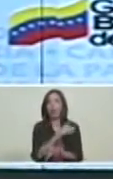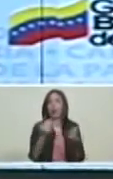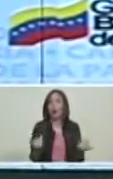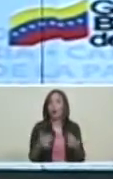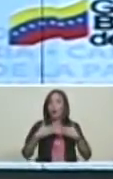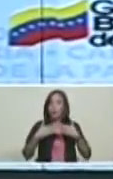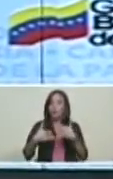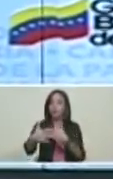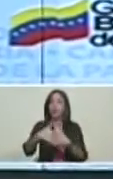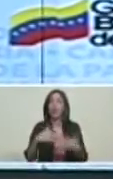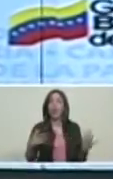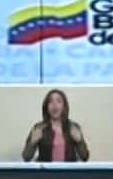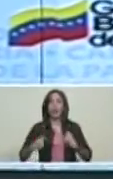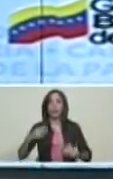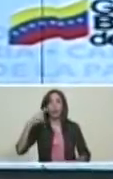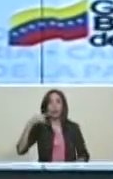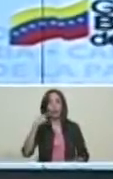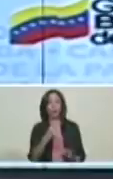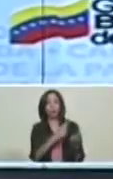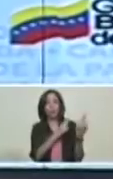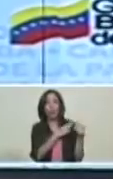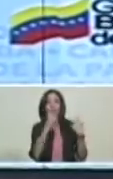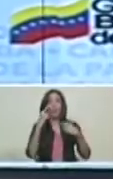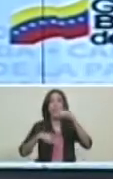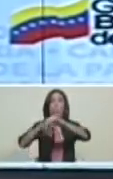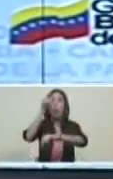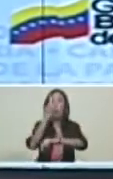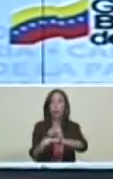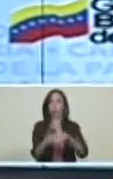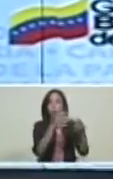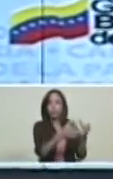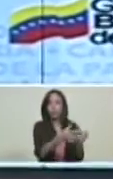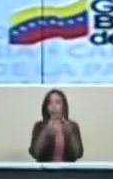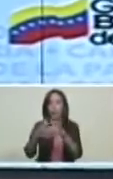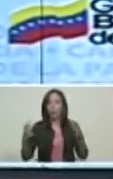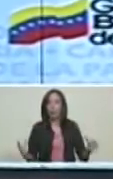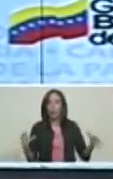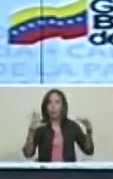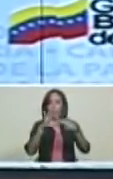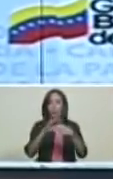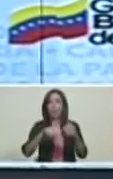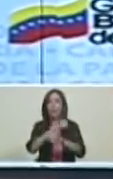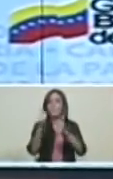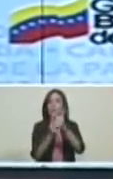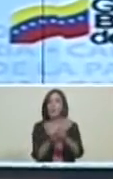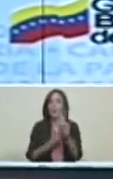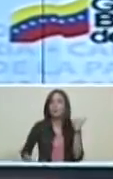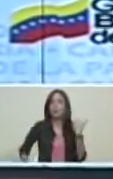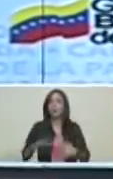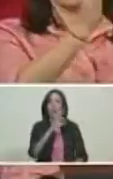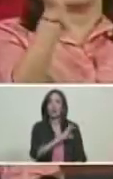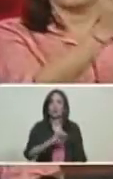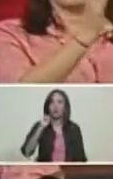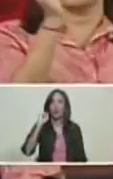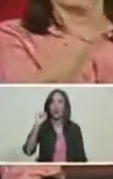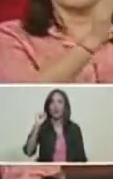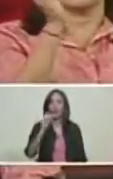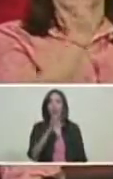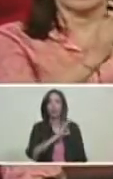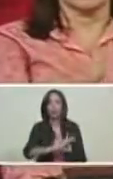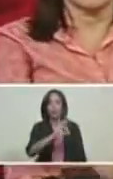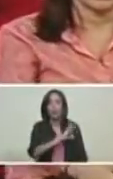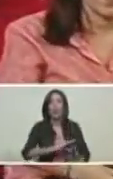ahora Aristóbulo Isturiz asume el mando único de la vicepresidencia del socialismo social